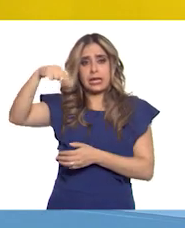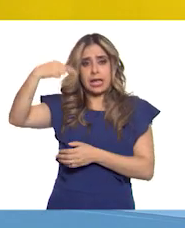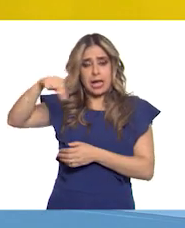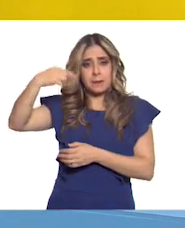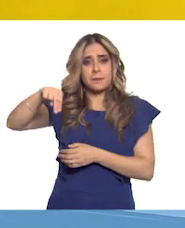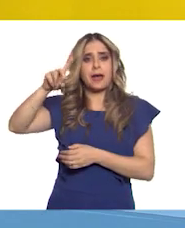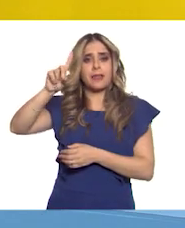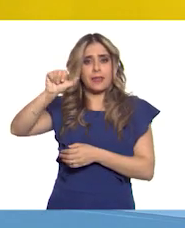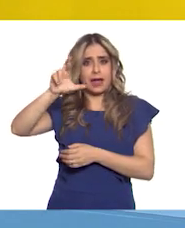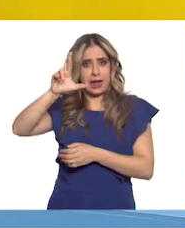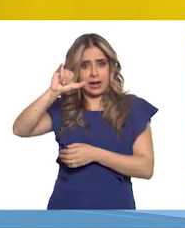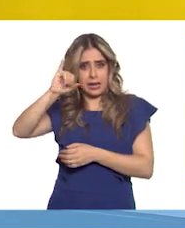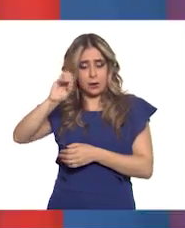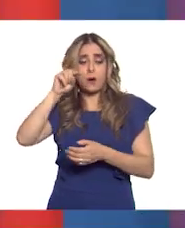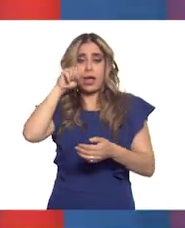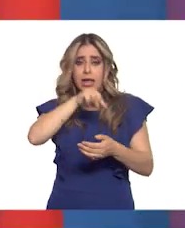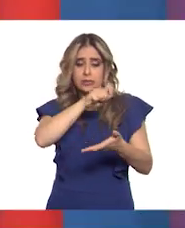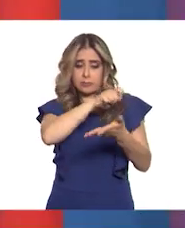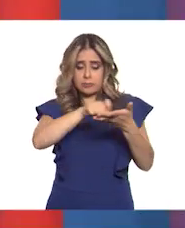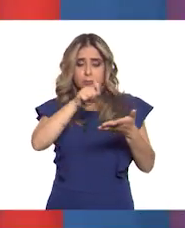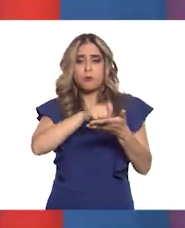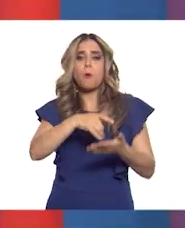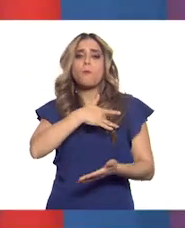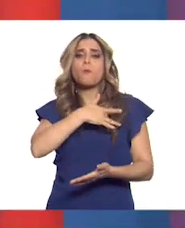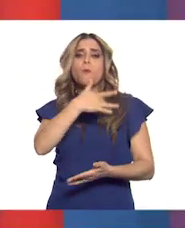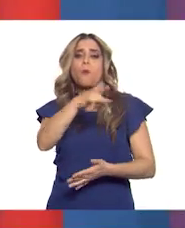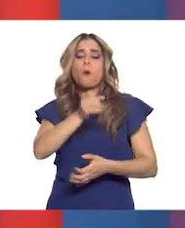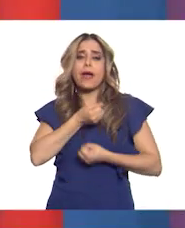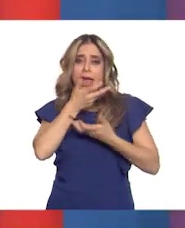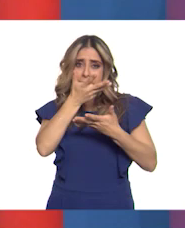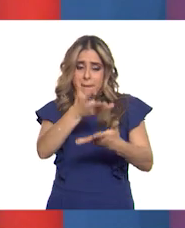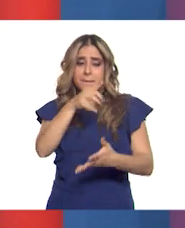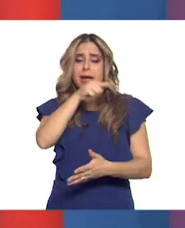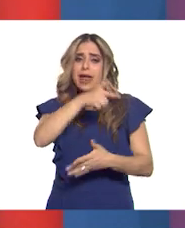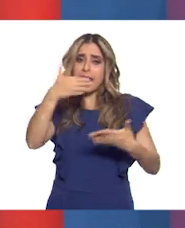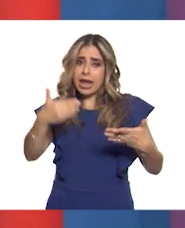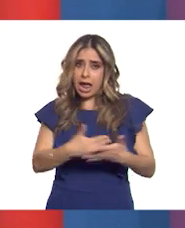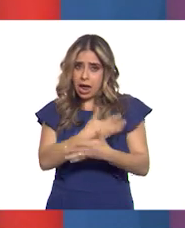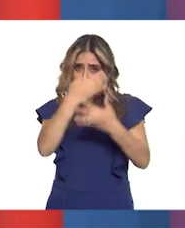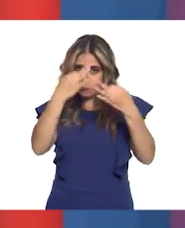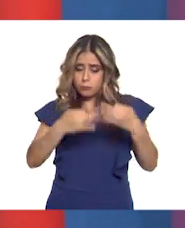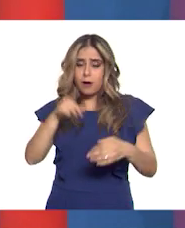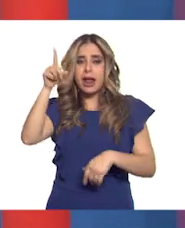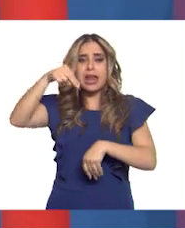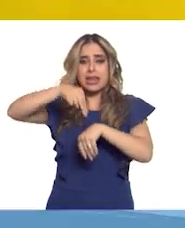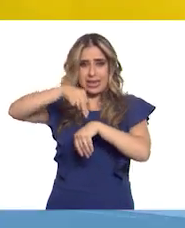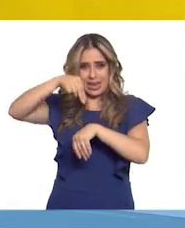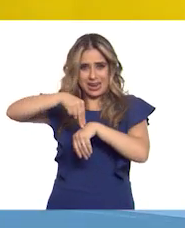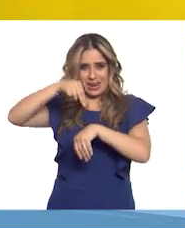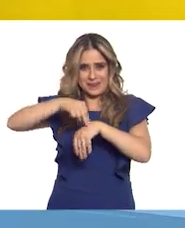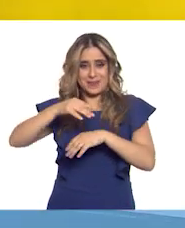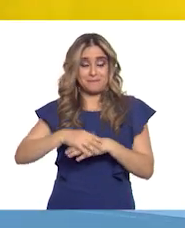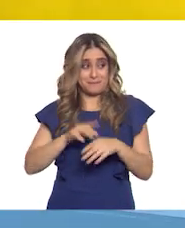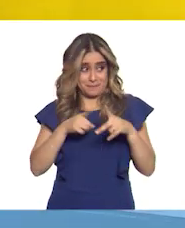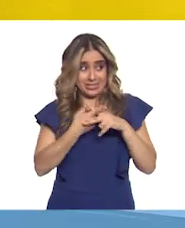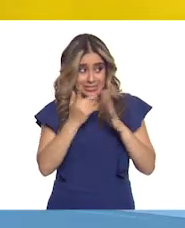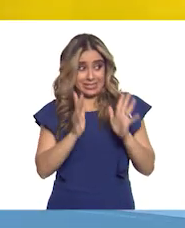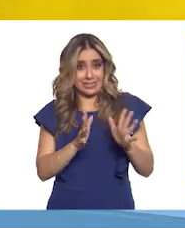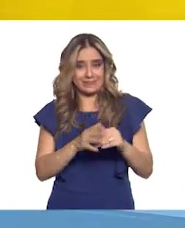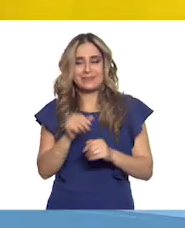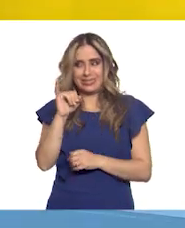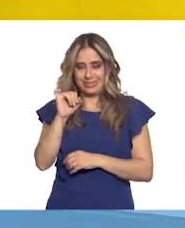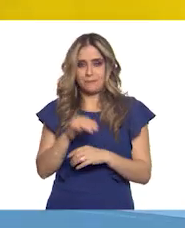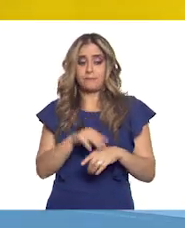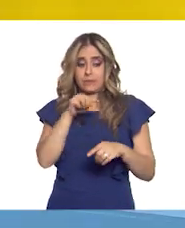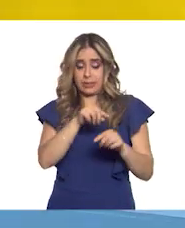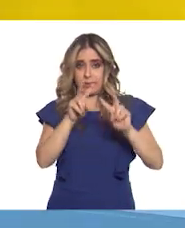en su faceta de poeta. Ay, pues me parece excelente, Gaby, yo ya quiero escucharte, ¿ya vas a comenzar? ¿Ya? Claro que sí. Y el texto